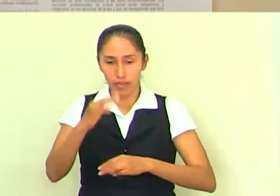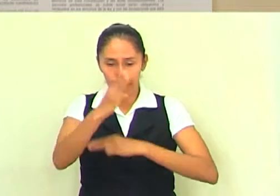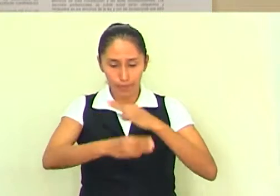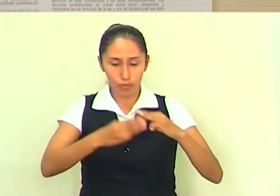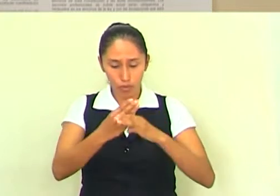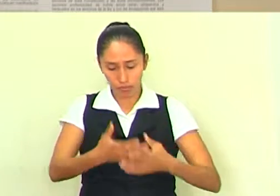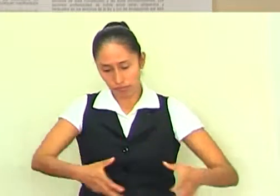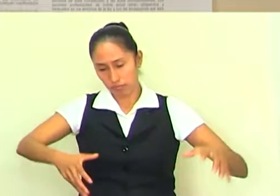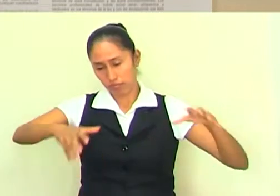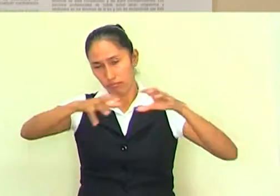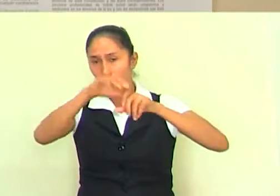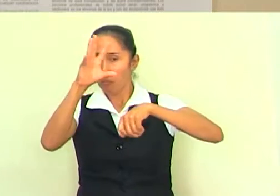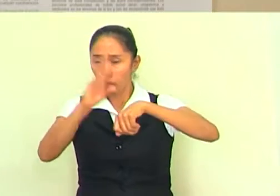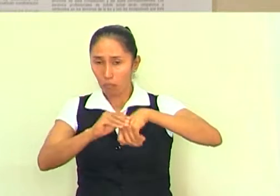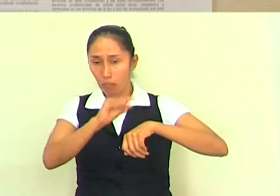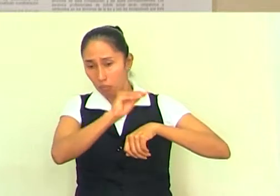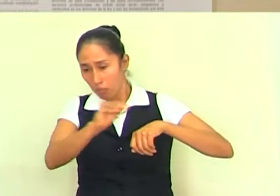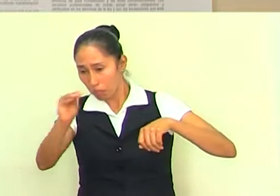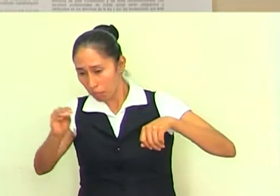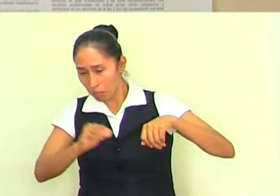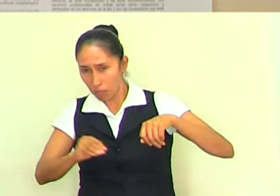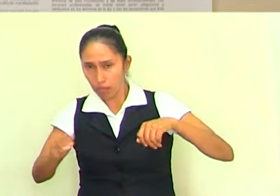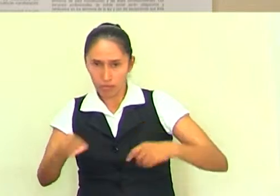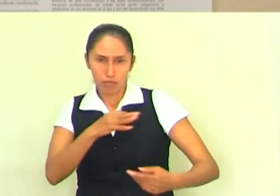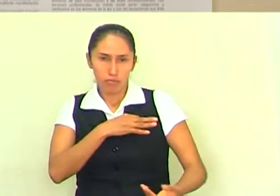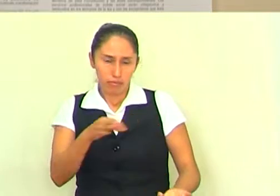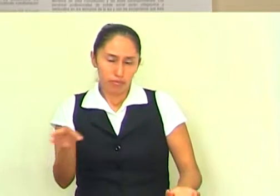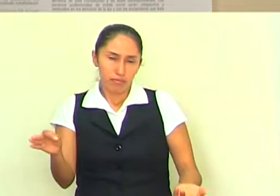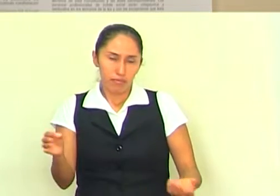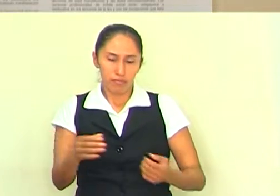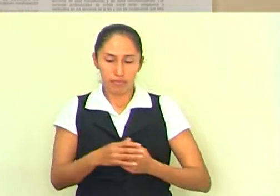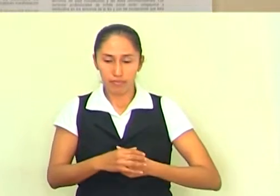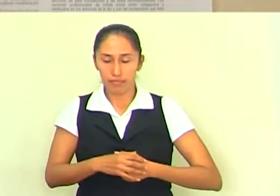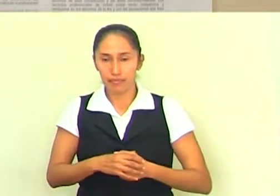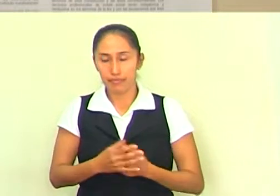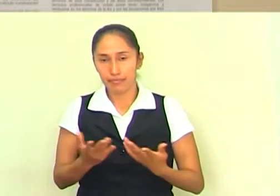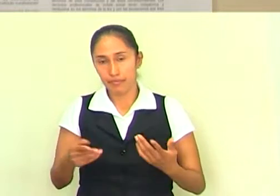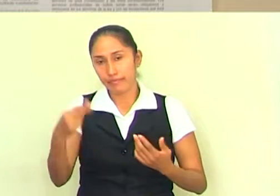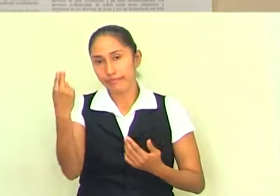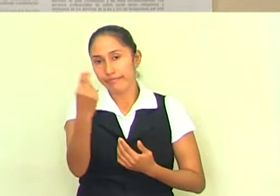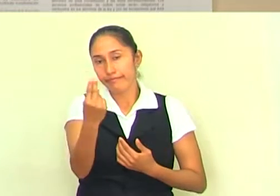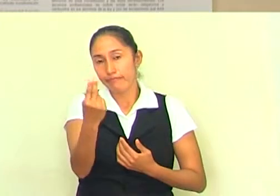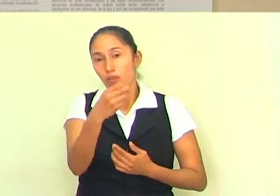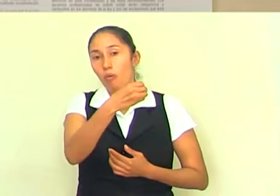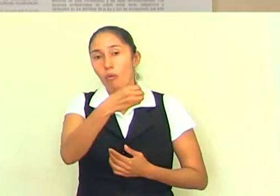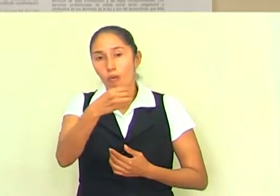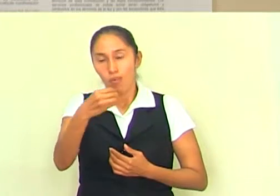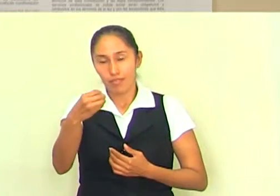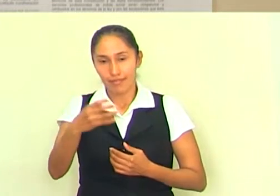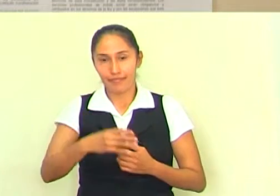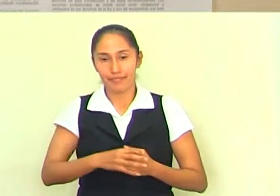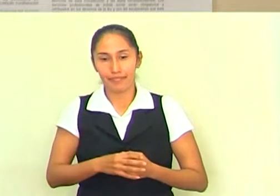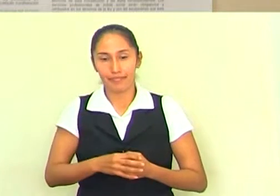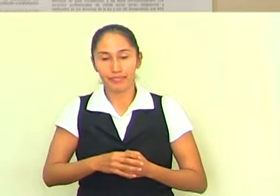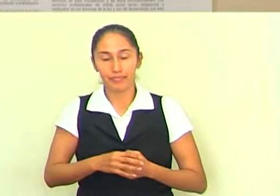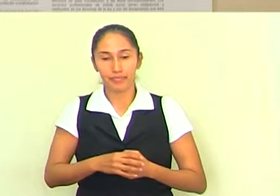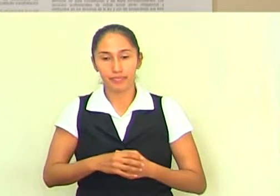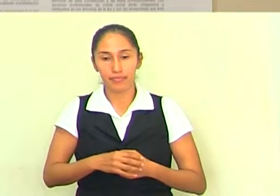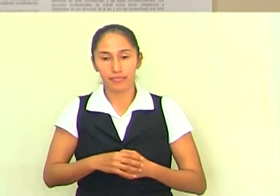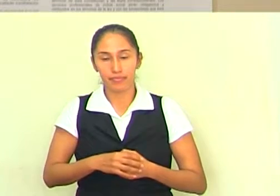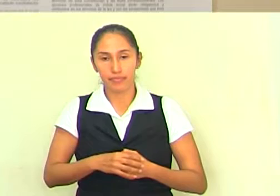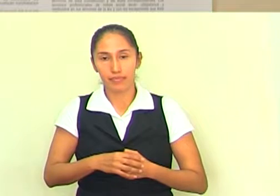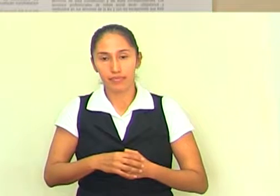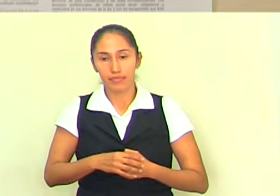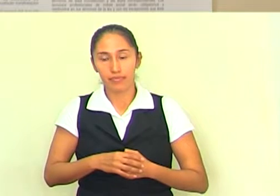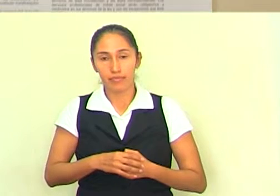Derechos Humanos. Libertad de asociación, en donde podemos organizarnos, asociarnos para realizar